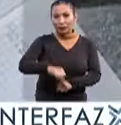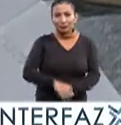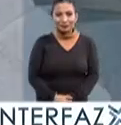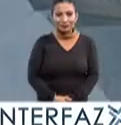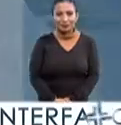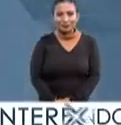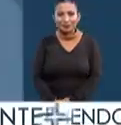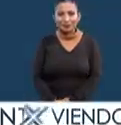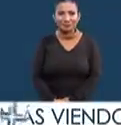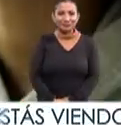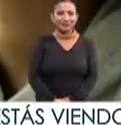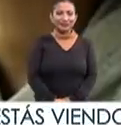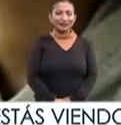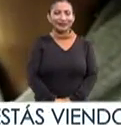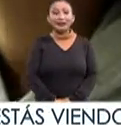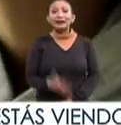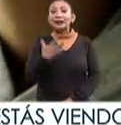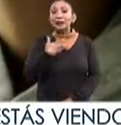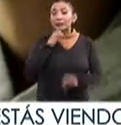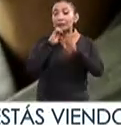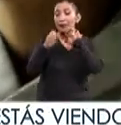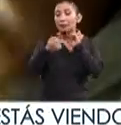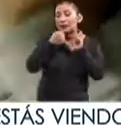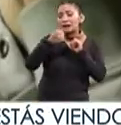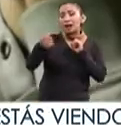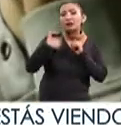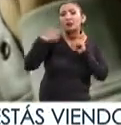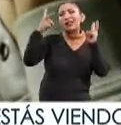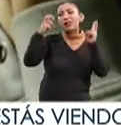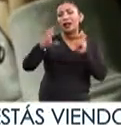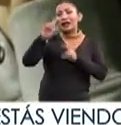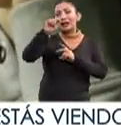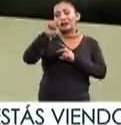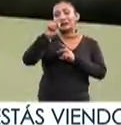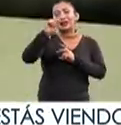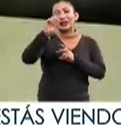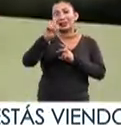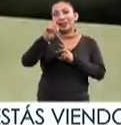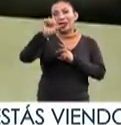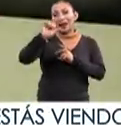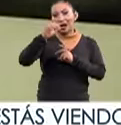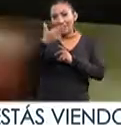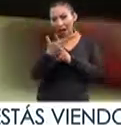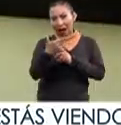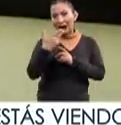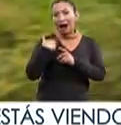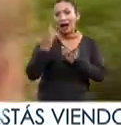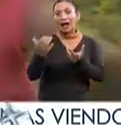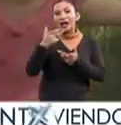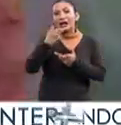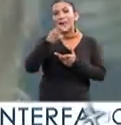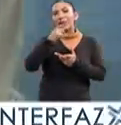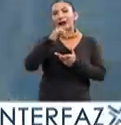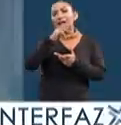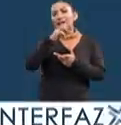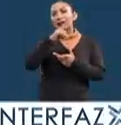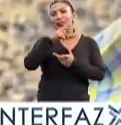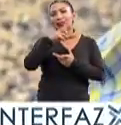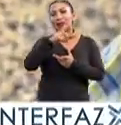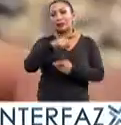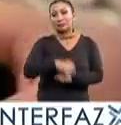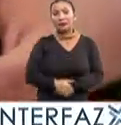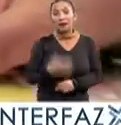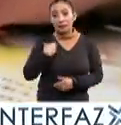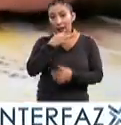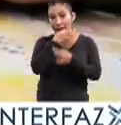día. Tendremos una entrevista sobre el trastorno de déficit de atención e hiperactividad.